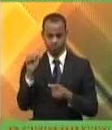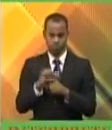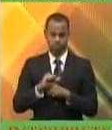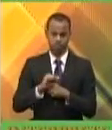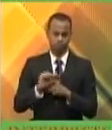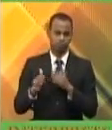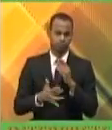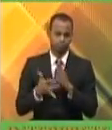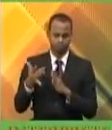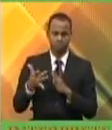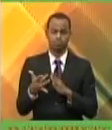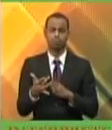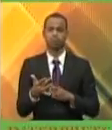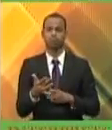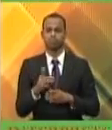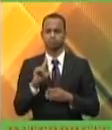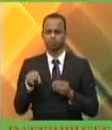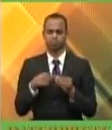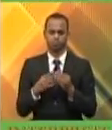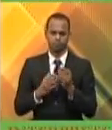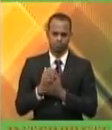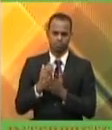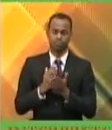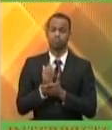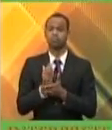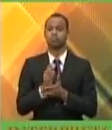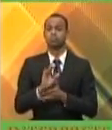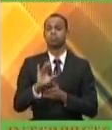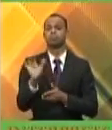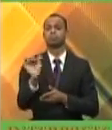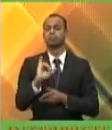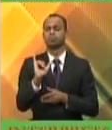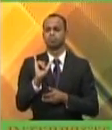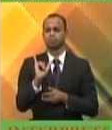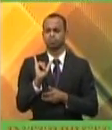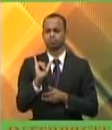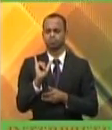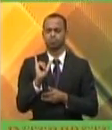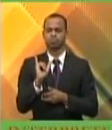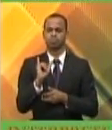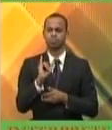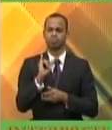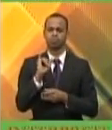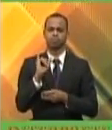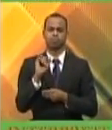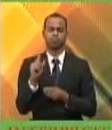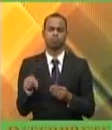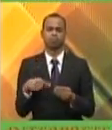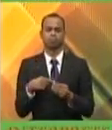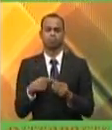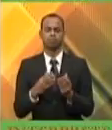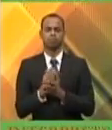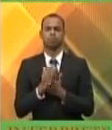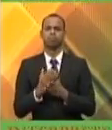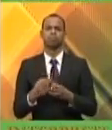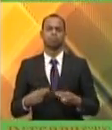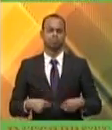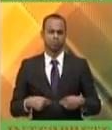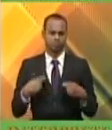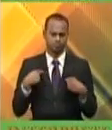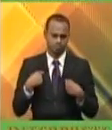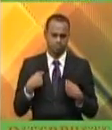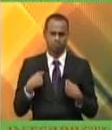técnica vamos a decir sobre derecho pero también sobre la derechos humanos también